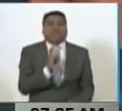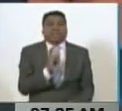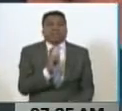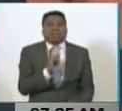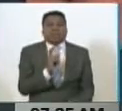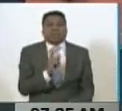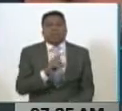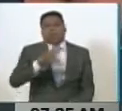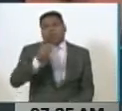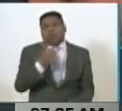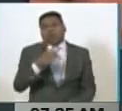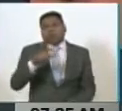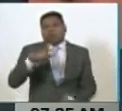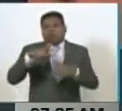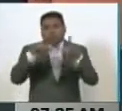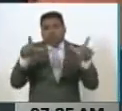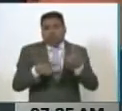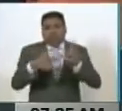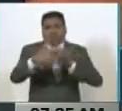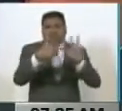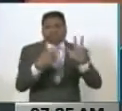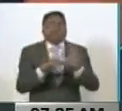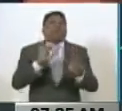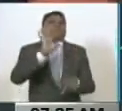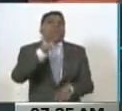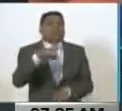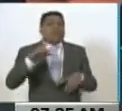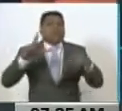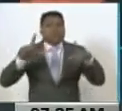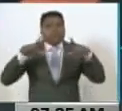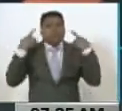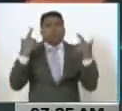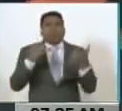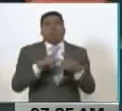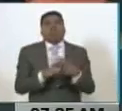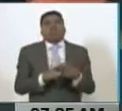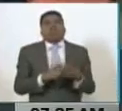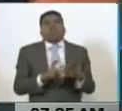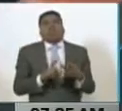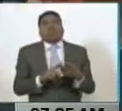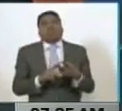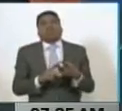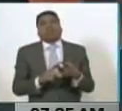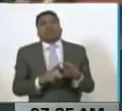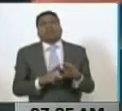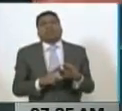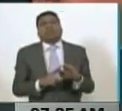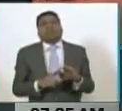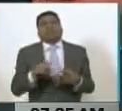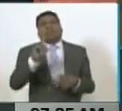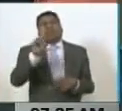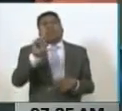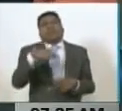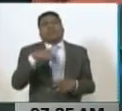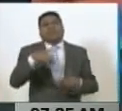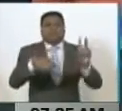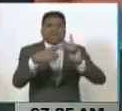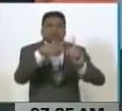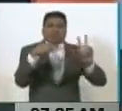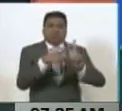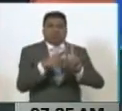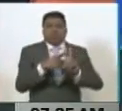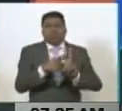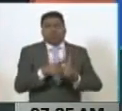Pero no solo en la ciudad capital, en el estado Vargas, en Tanaguarenas también tenemos un centro veterinario, al igual que tenemos 2 en el estado